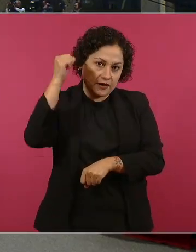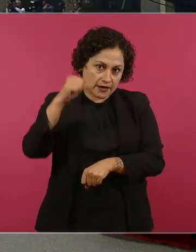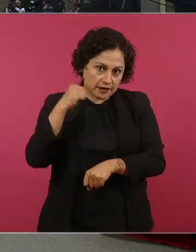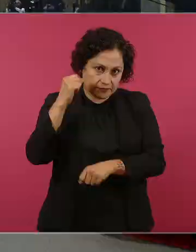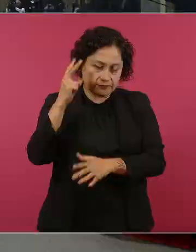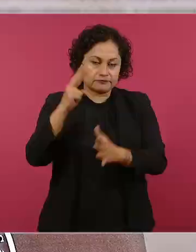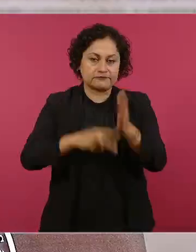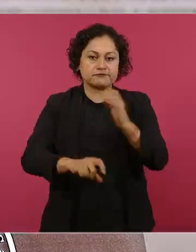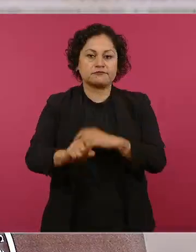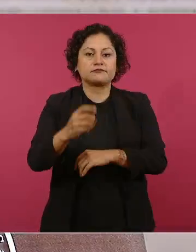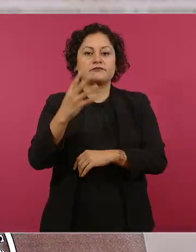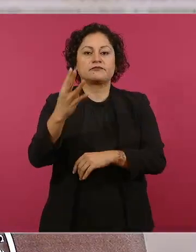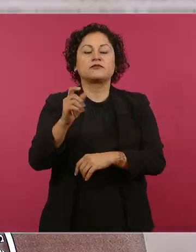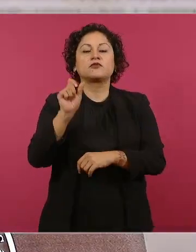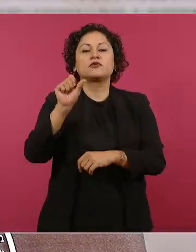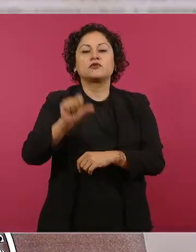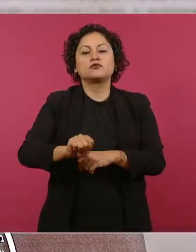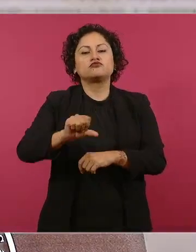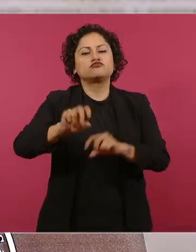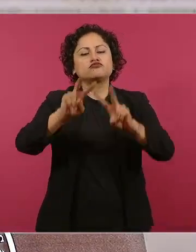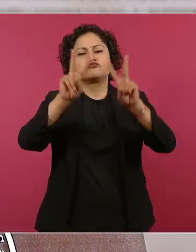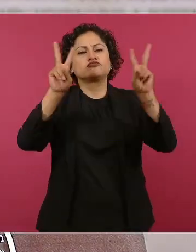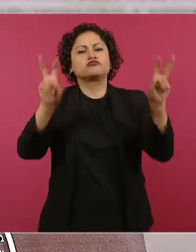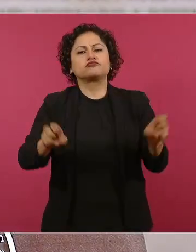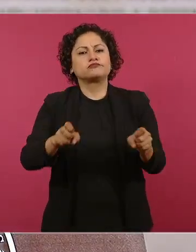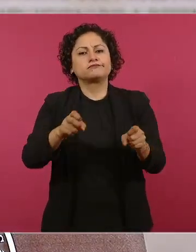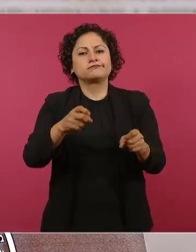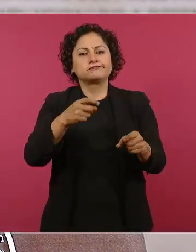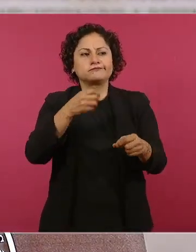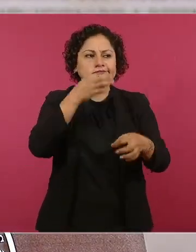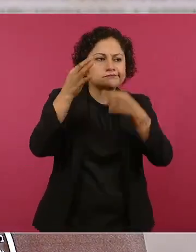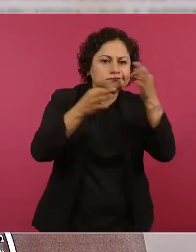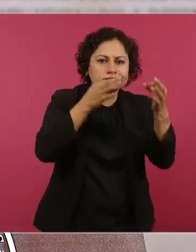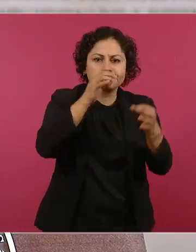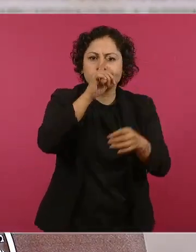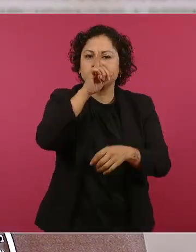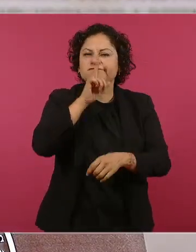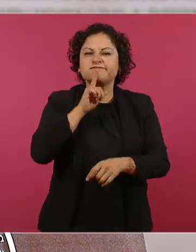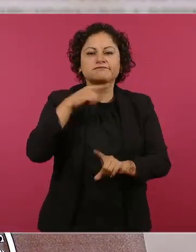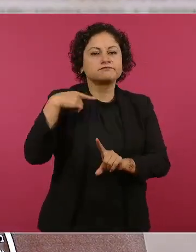¿Quién es quién en las mentiras de la semana? Y vamos a iniciar